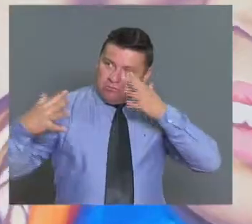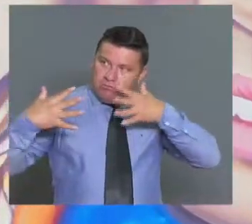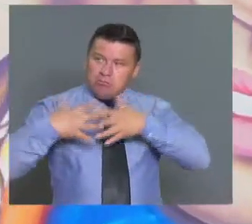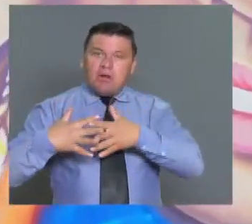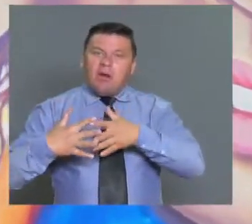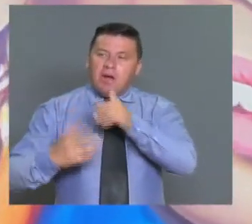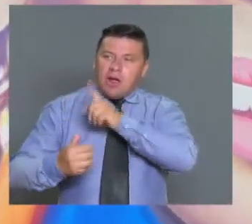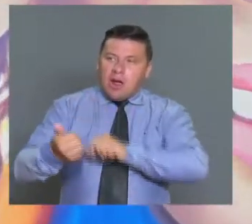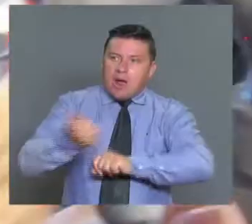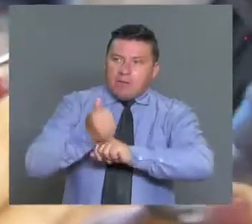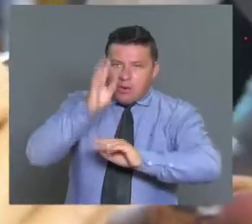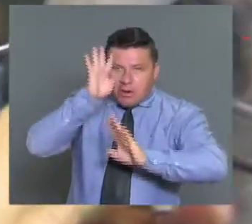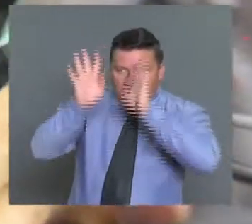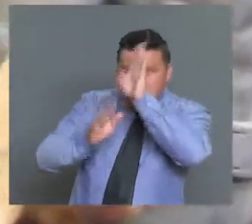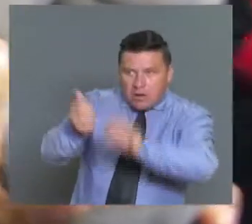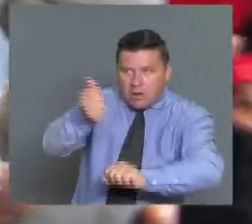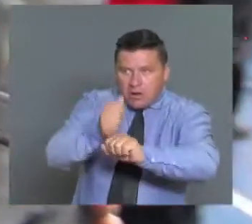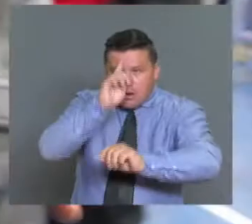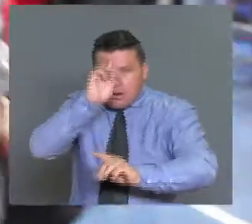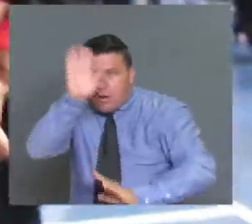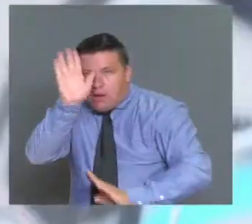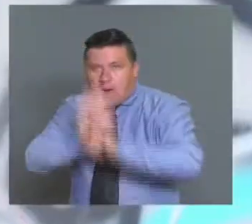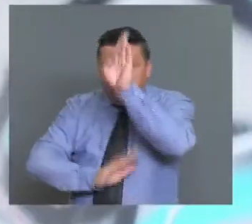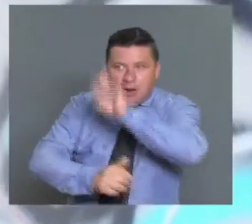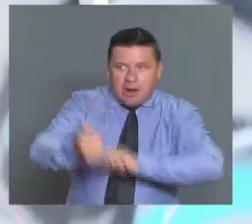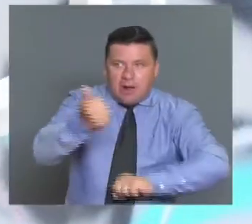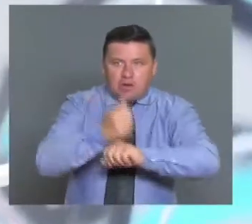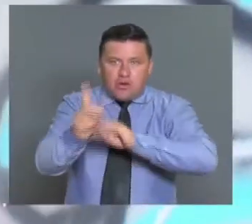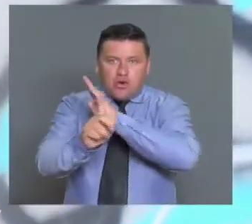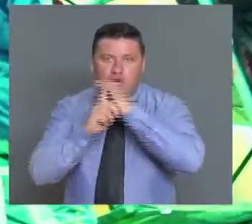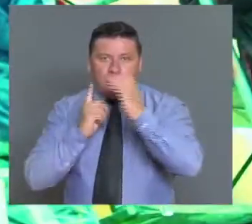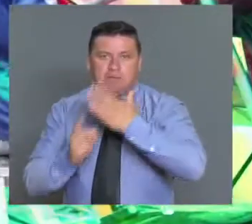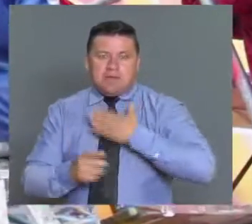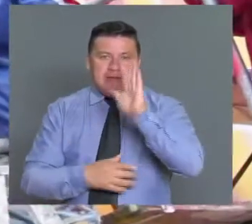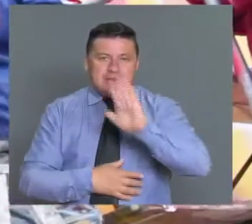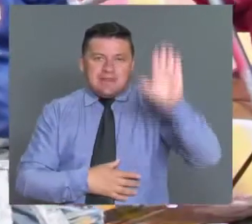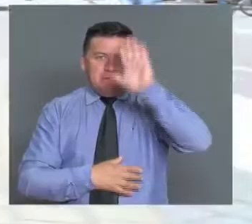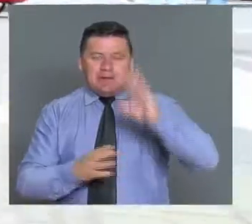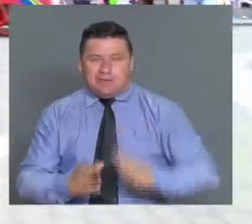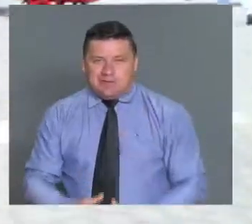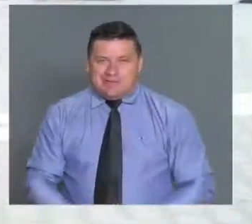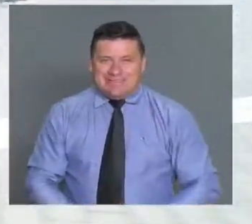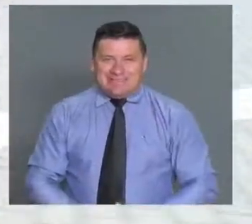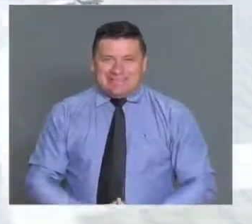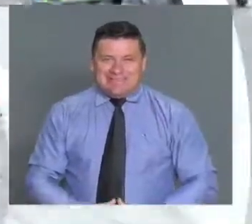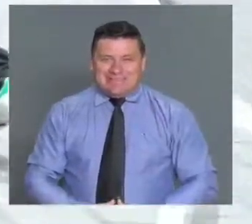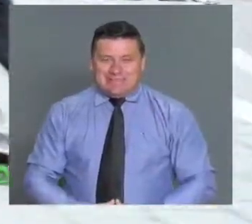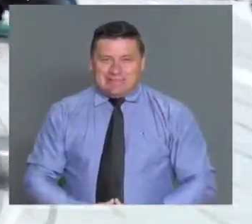apoyando la creatividad, el emprendimiento y la cultura en nuestro departamento.